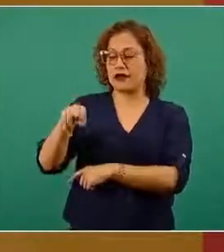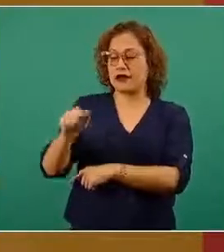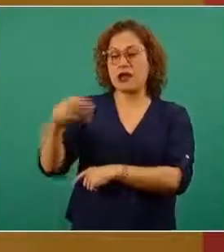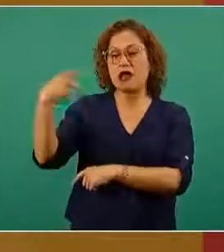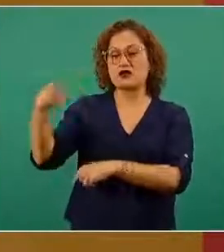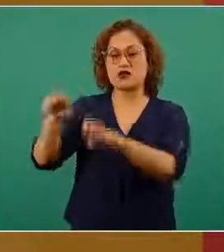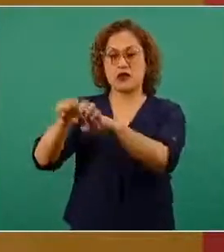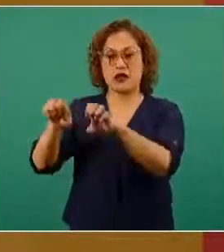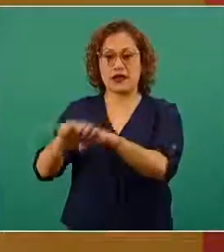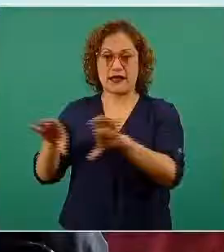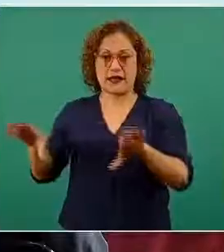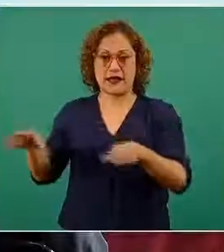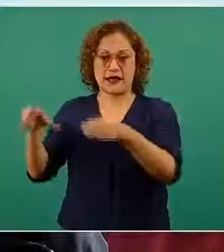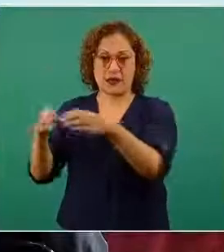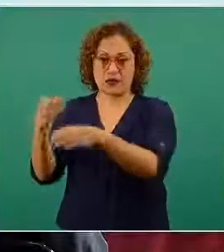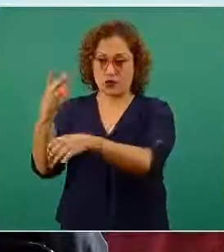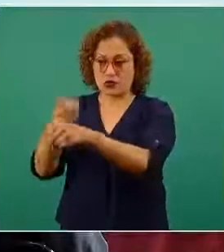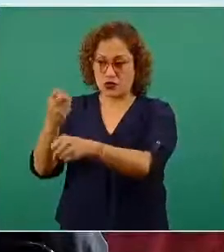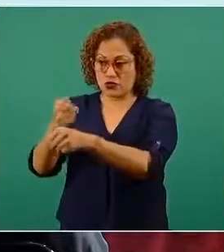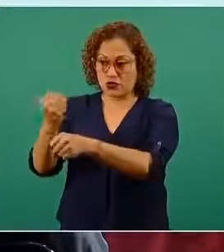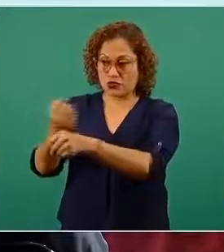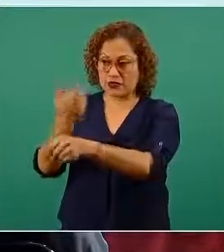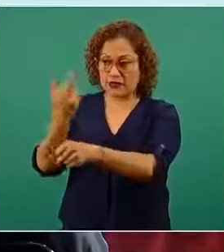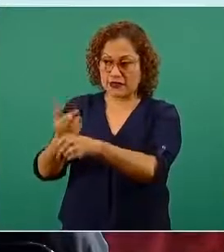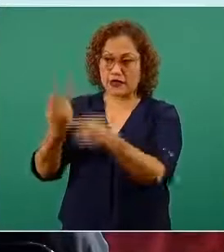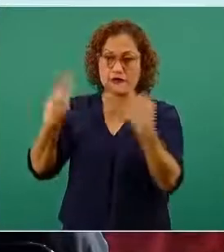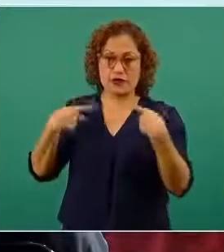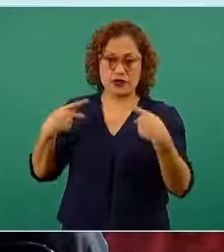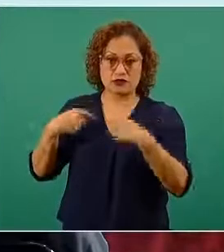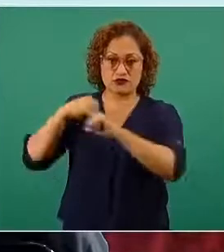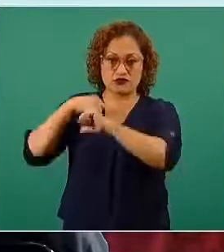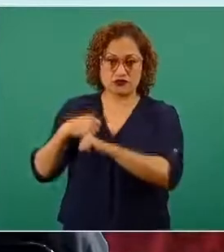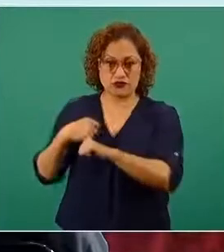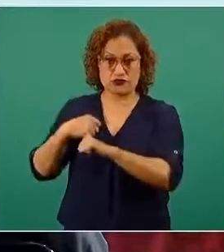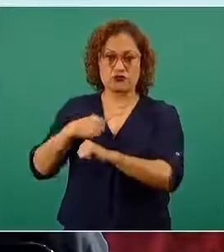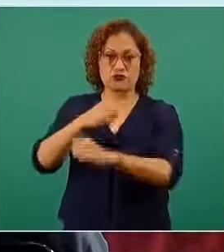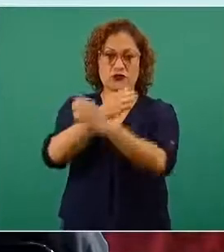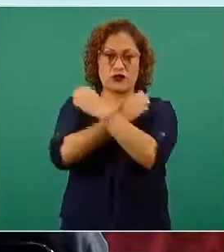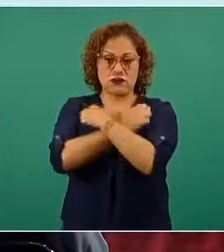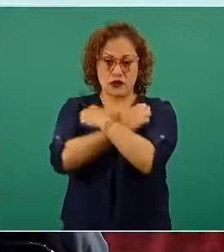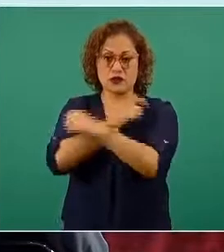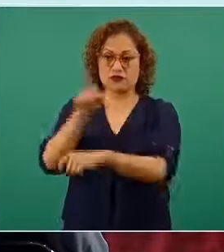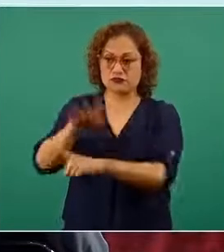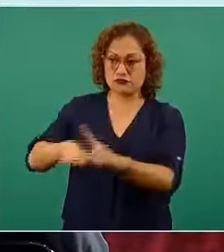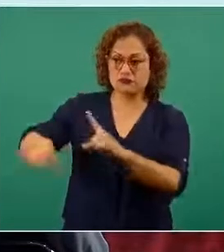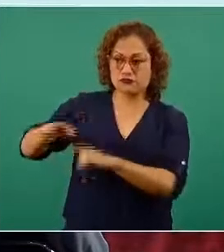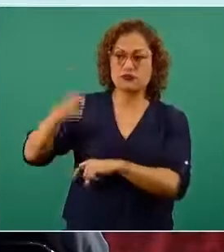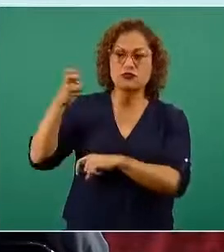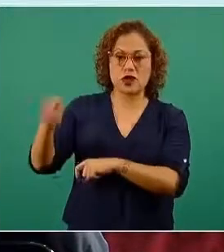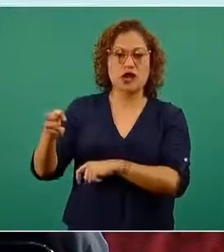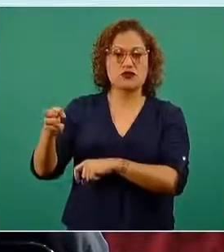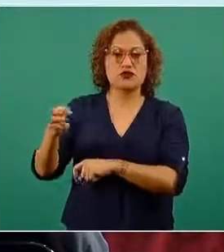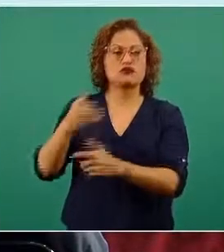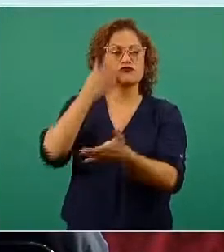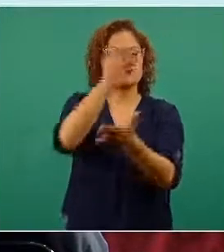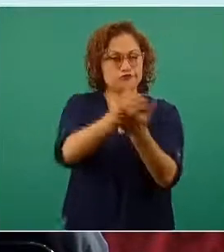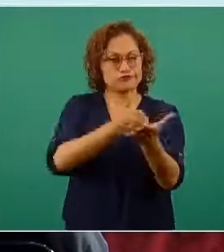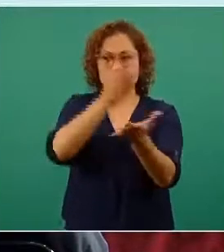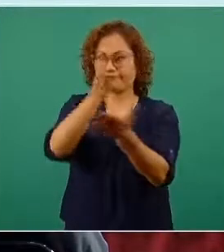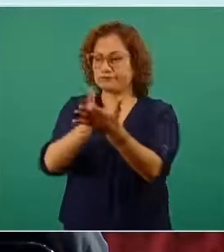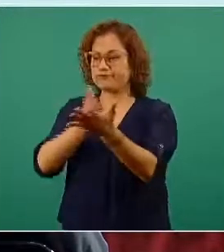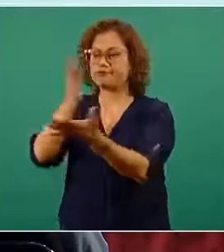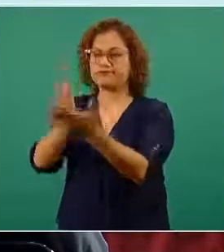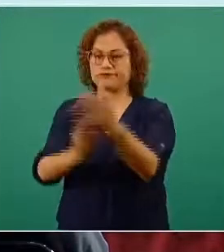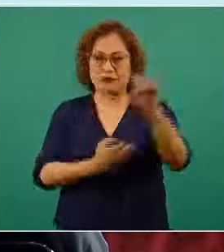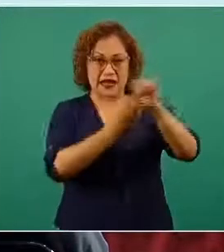de sus secretarios y colaboradores ha estado muy presente, muy activo en las